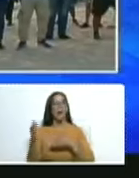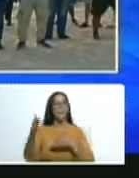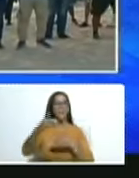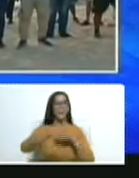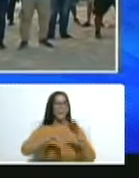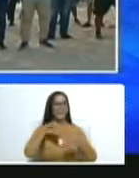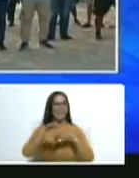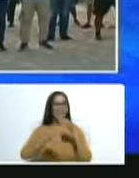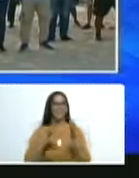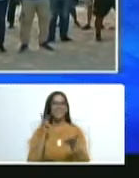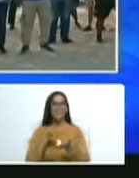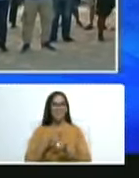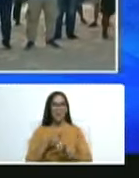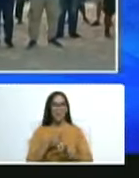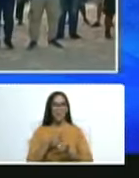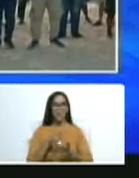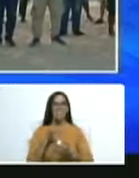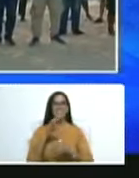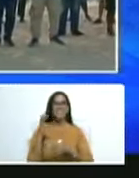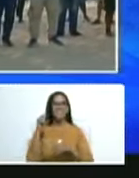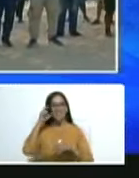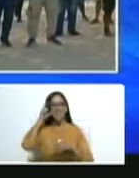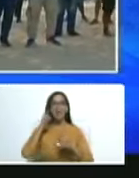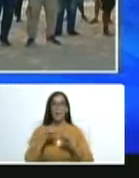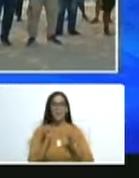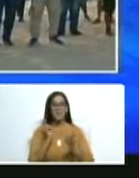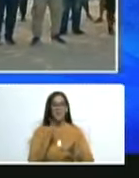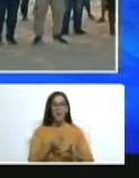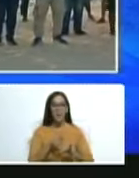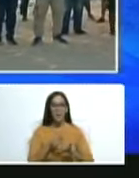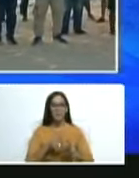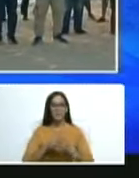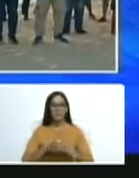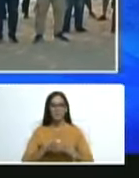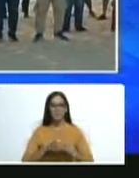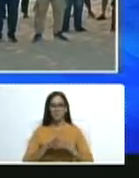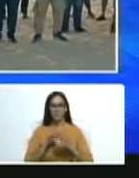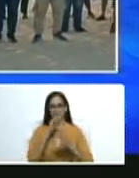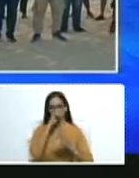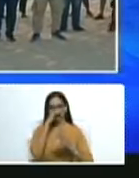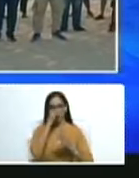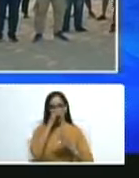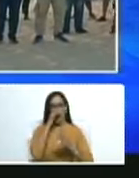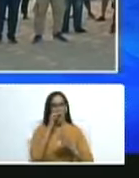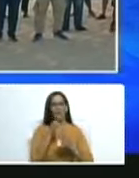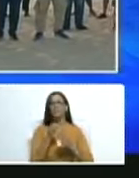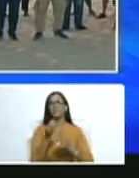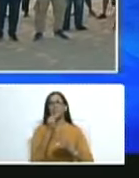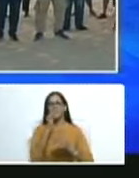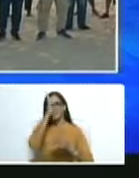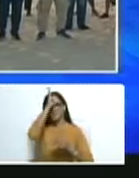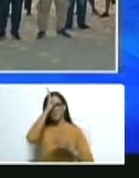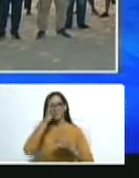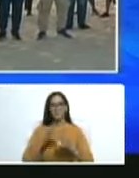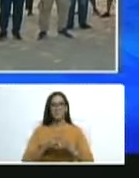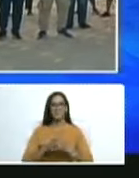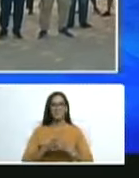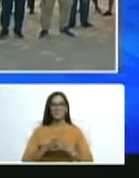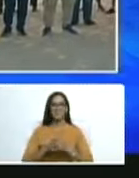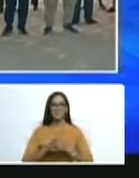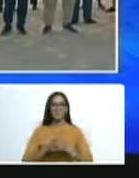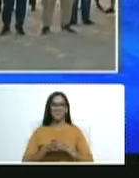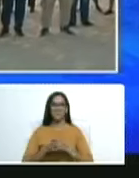llegamos. En 100 días, pero llegamos. Si no nos comen los tiburones por allá.